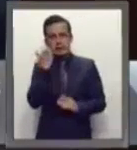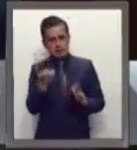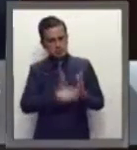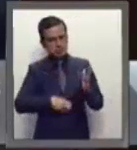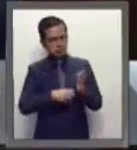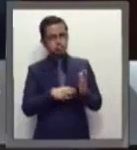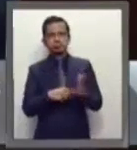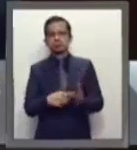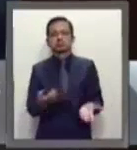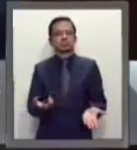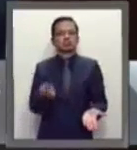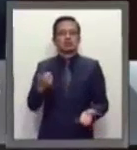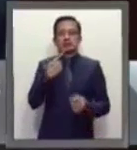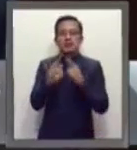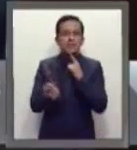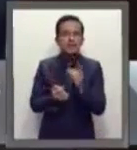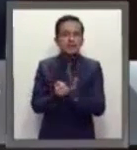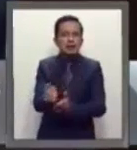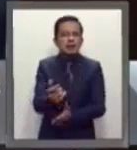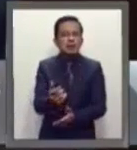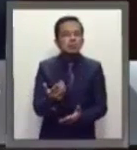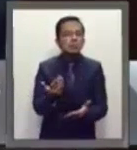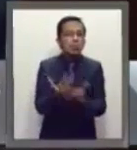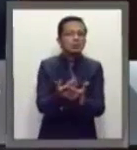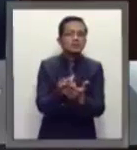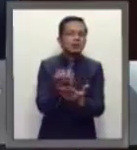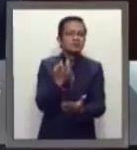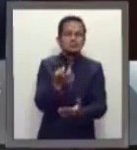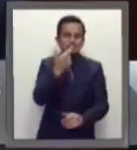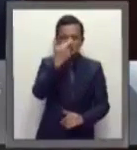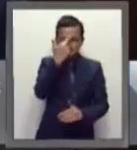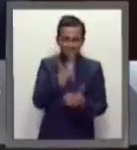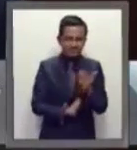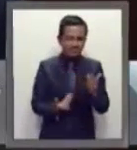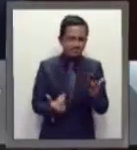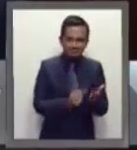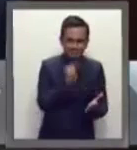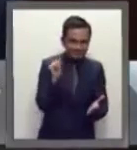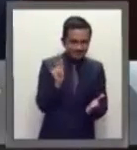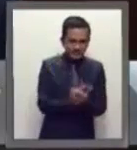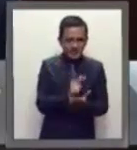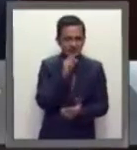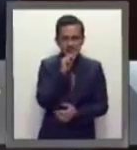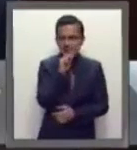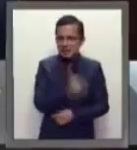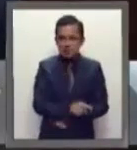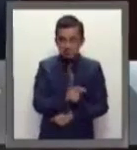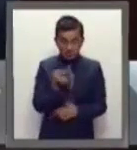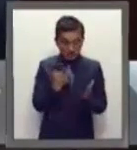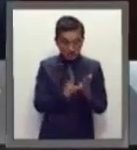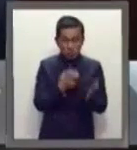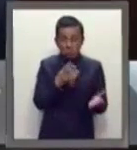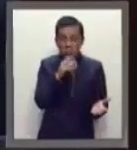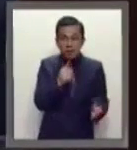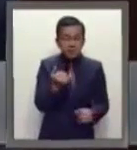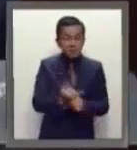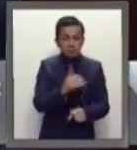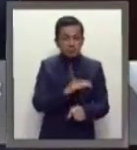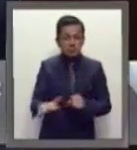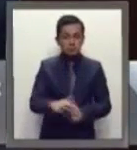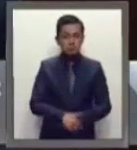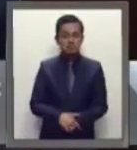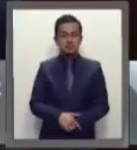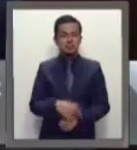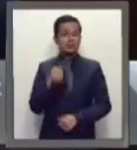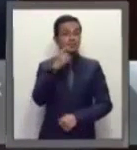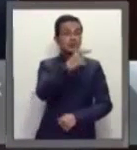dictamen propone algo que resulta ilegal y lógicamente imposible desde el senado y ahora